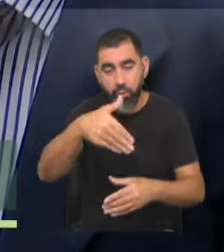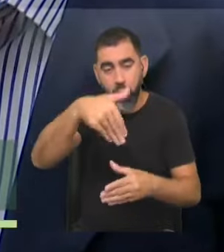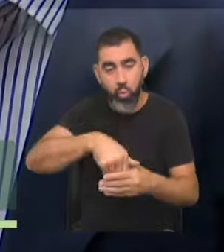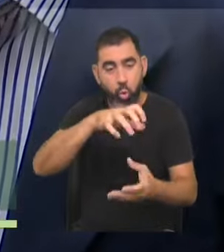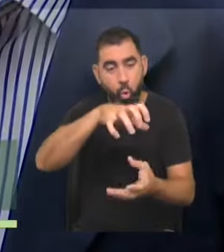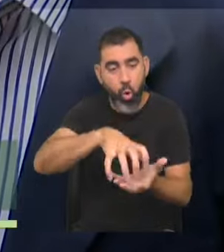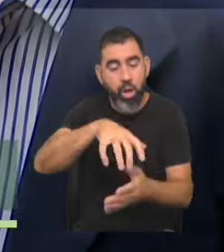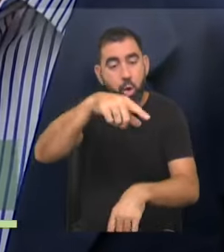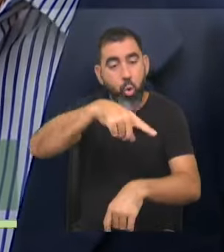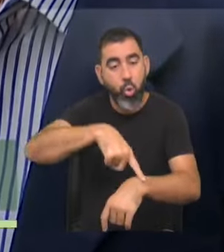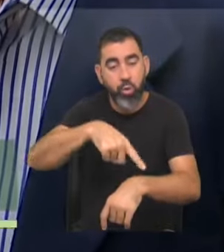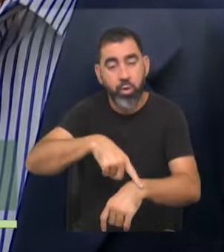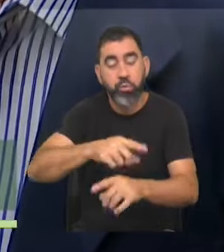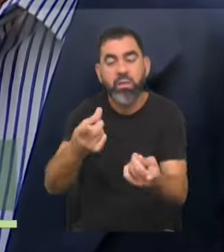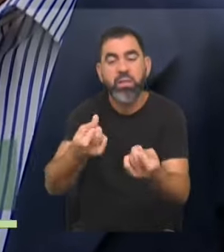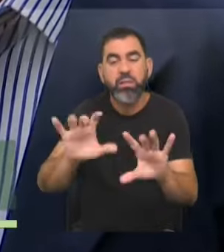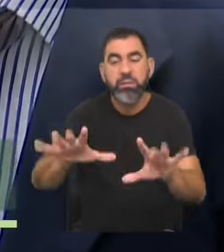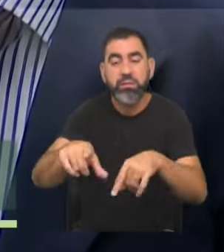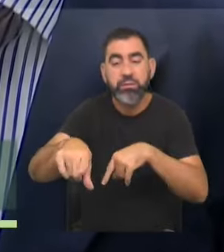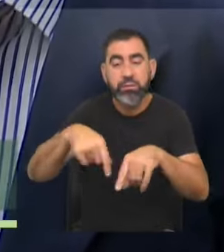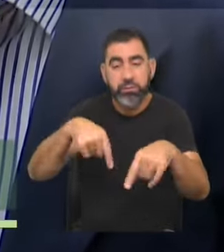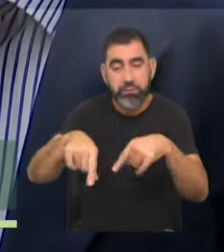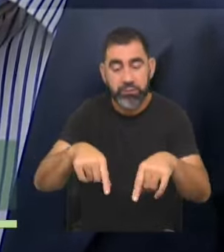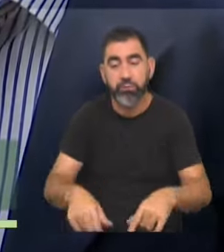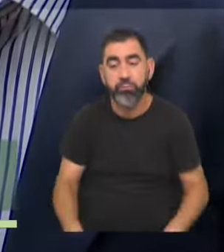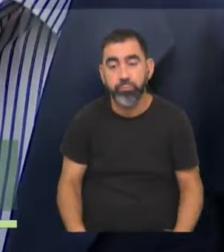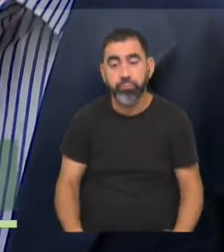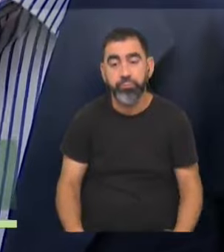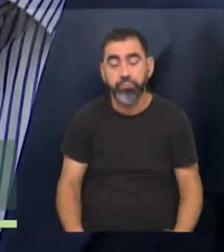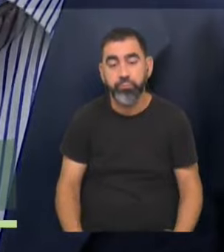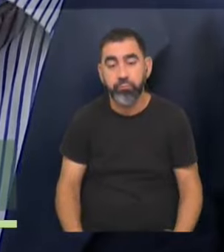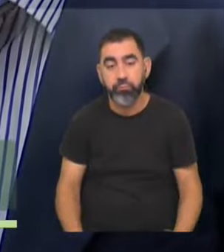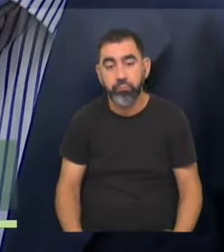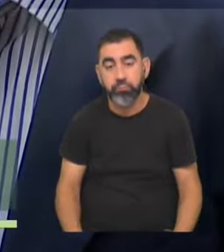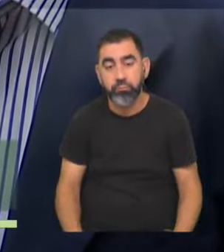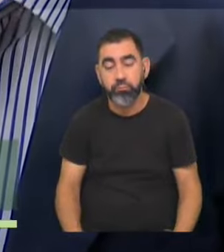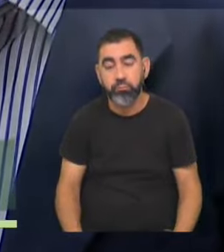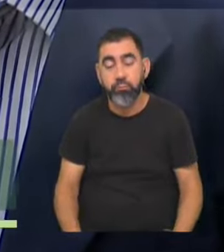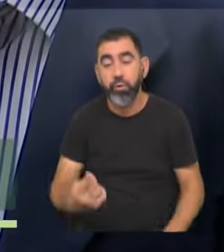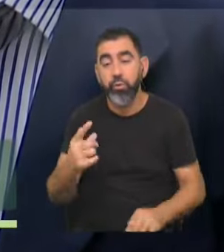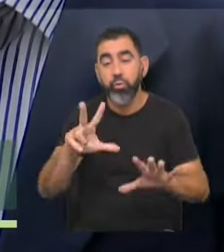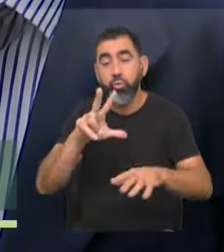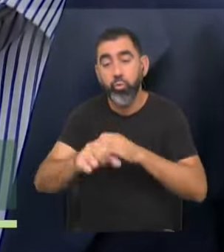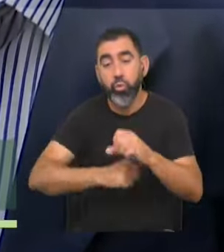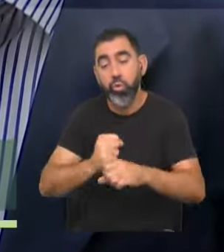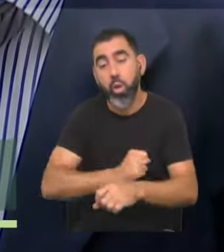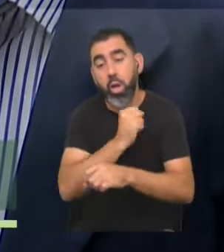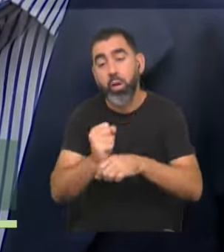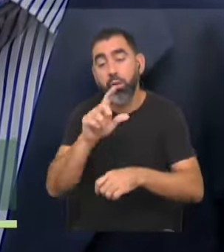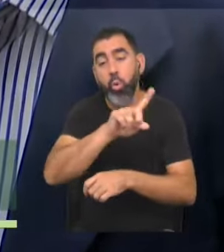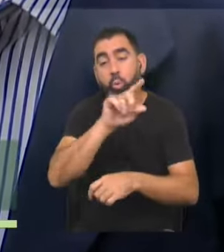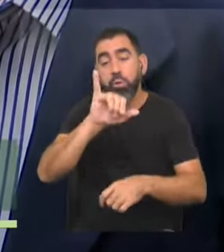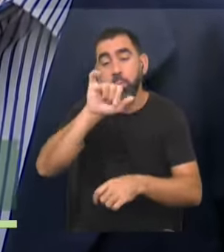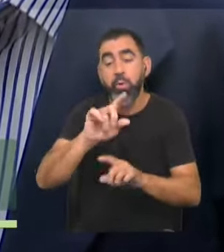horarios este requisitos para hacer los trámites así que bueno todos aquellos que que cumplan 18 años al 11 de mayo